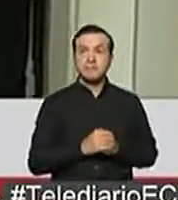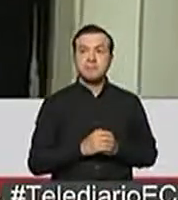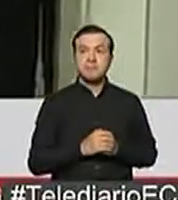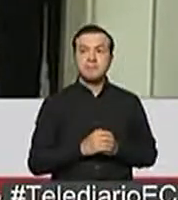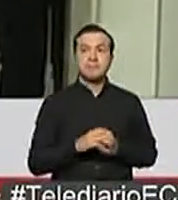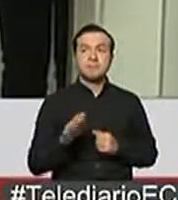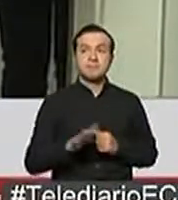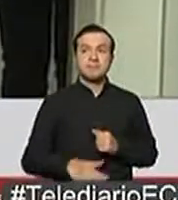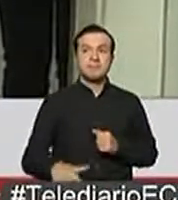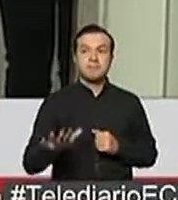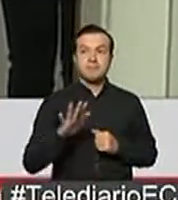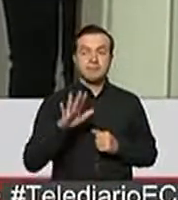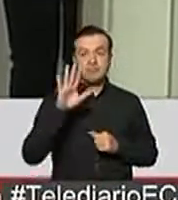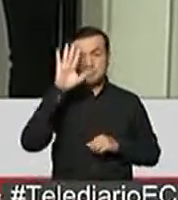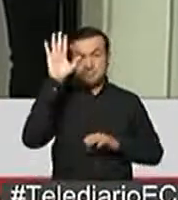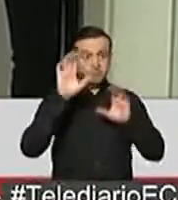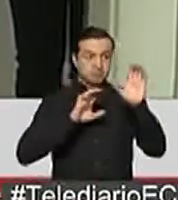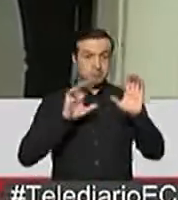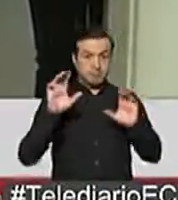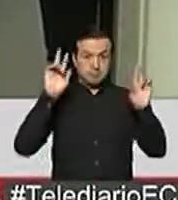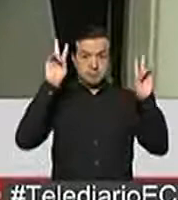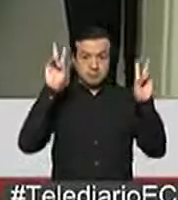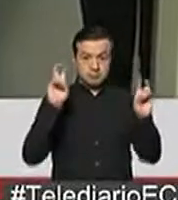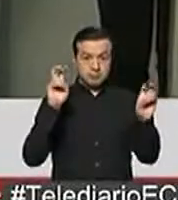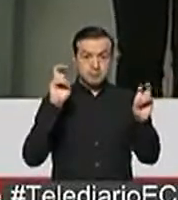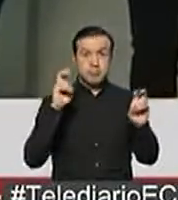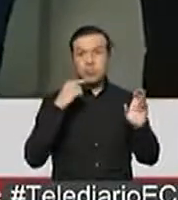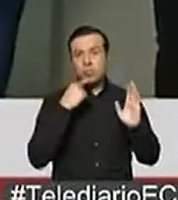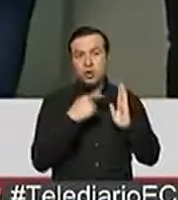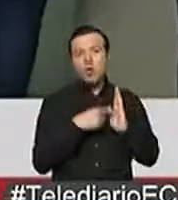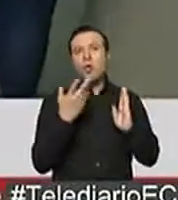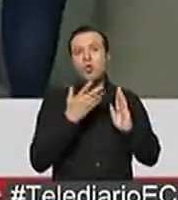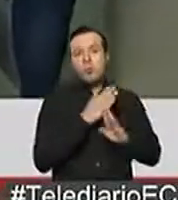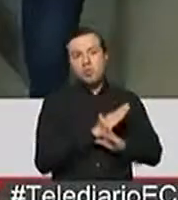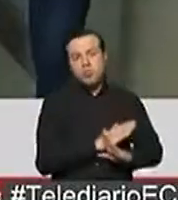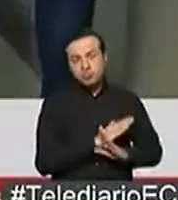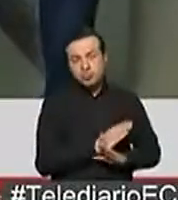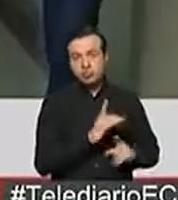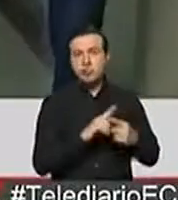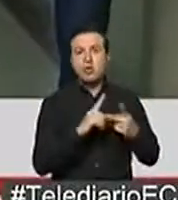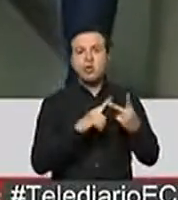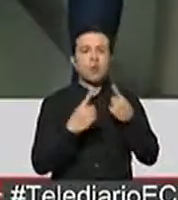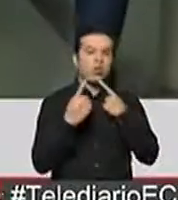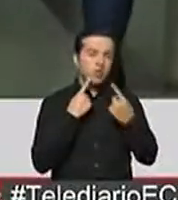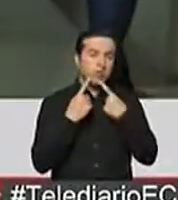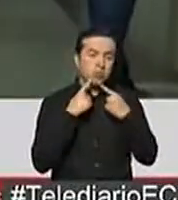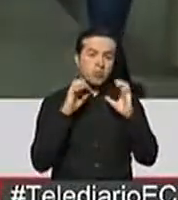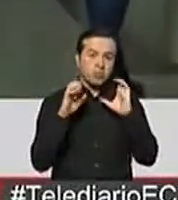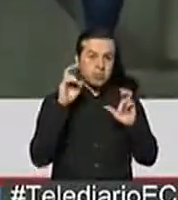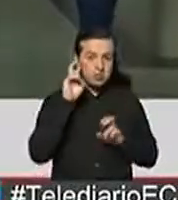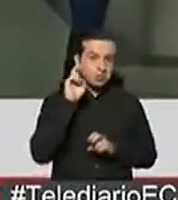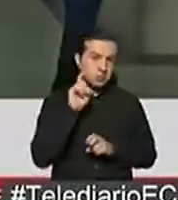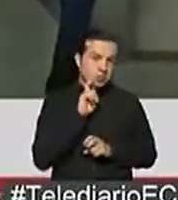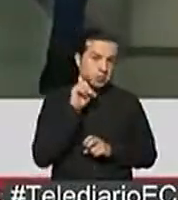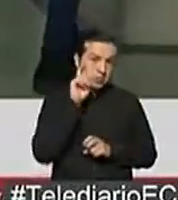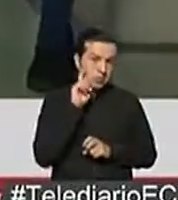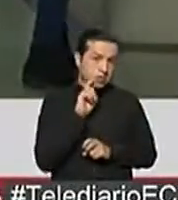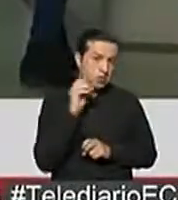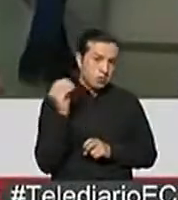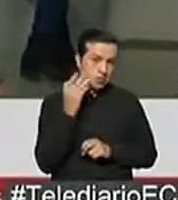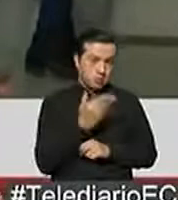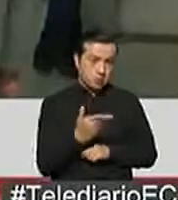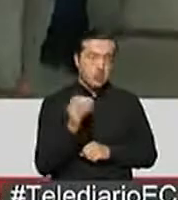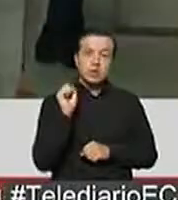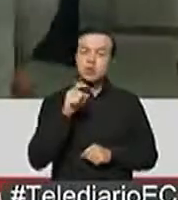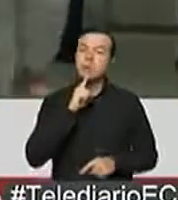la Casa Abierta se estarán topando temas como métodos anticonceptivos o dialogar al respecto de la sexualidad de los jóvenes.